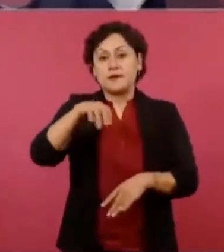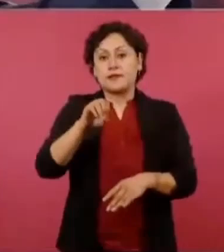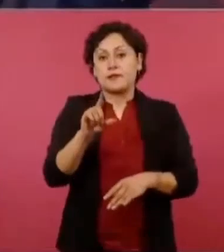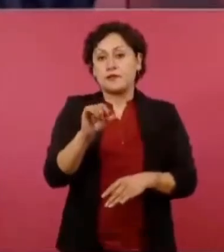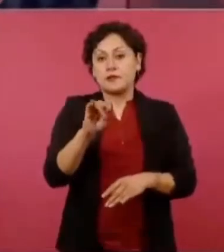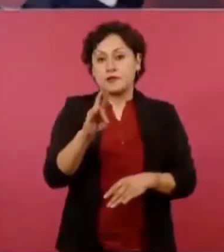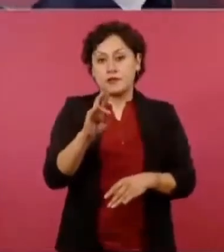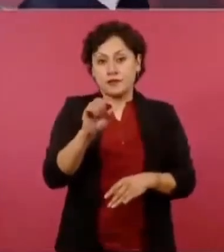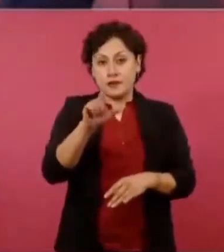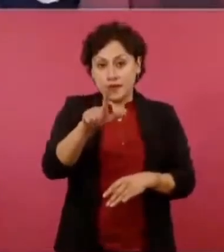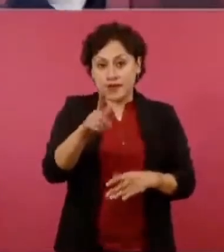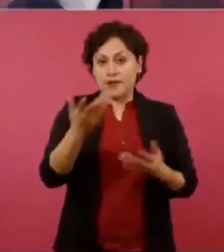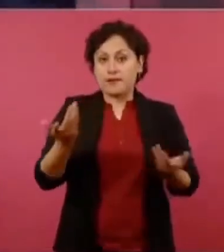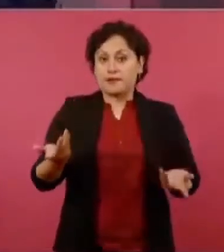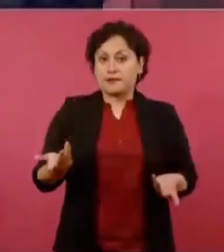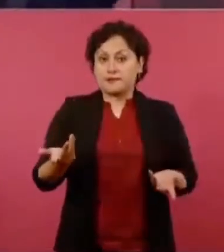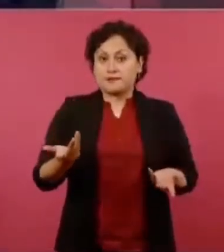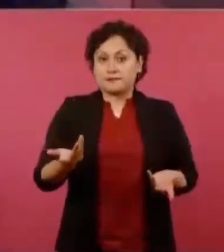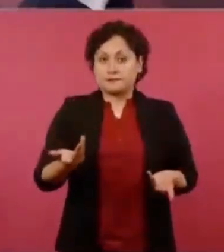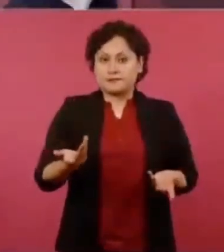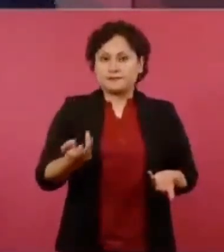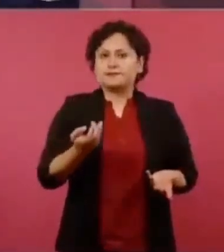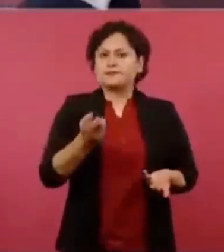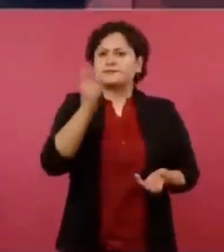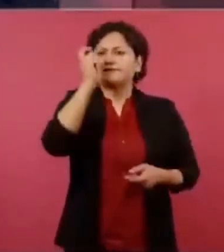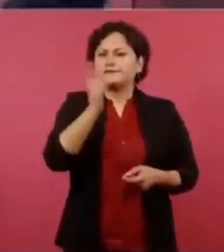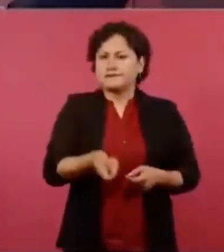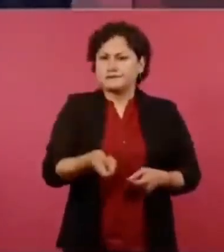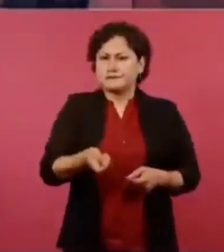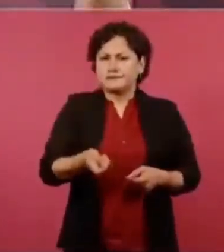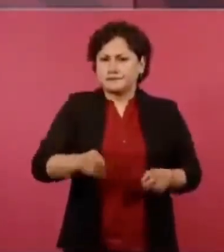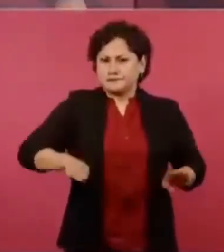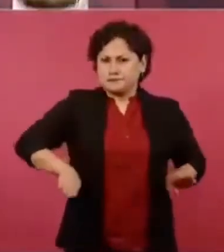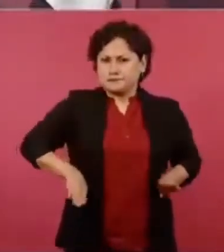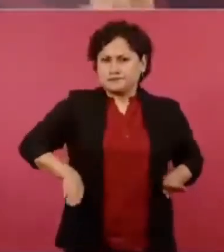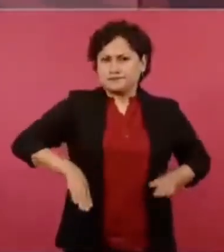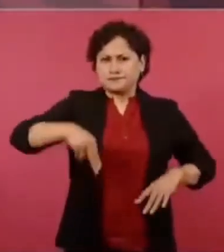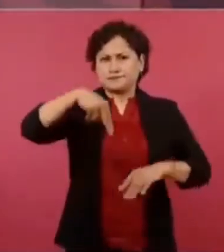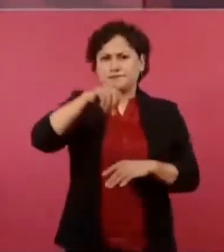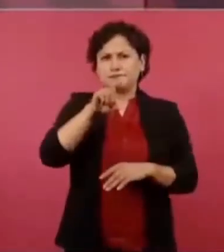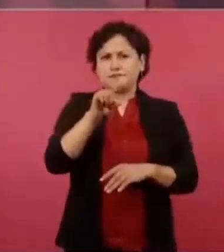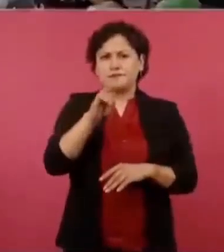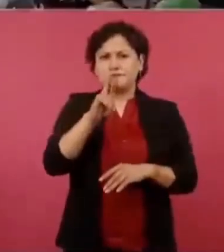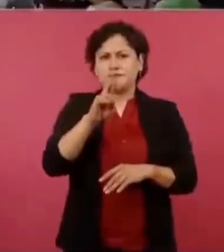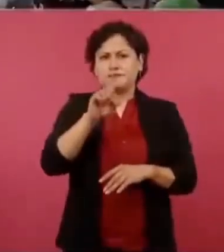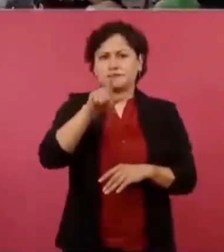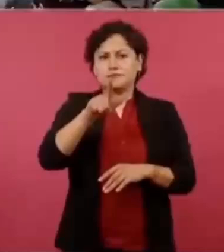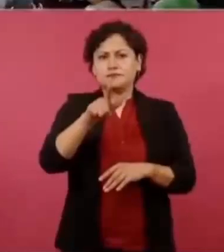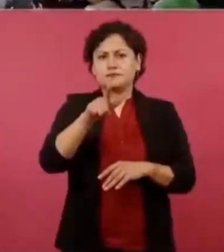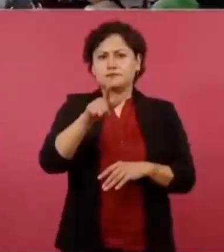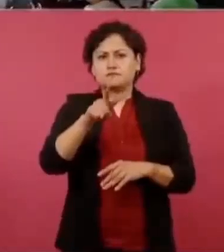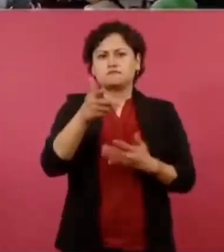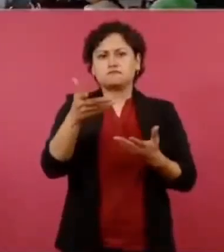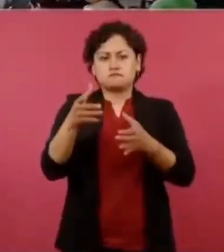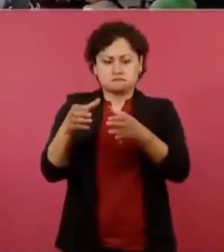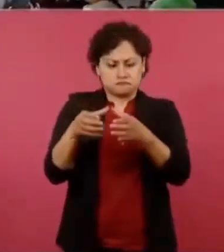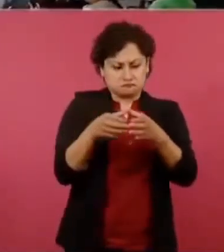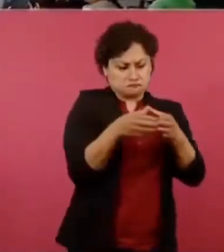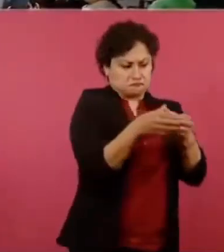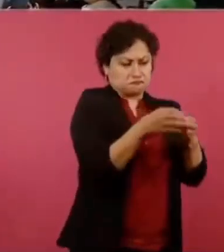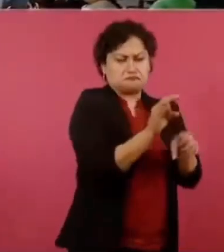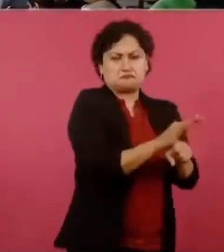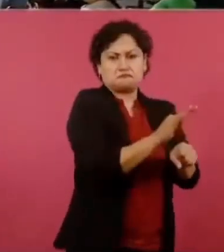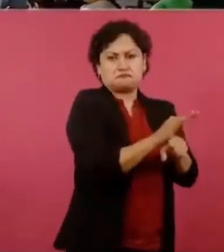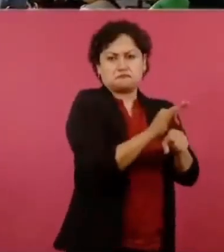concentrador de riqueza, de fortunas en unas cuantas manos. Aquí hemos